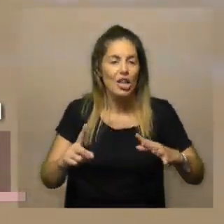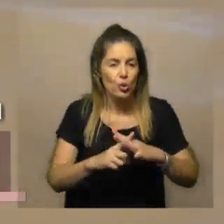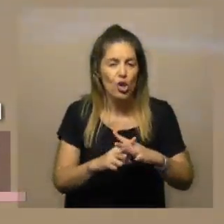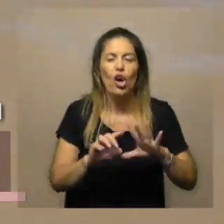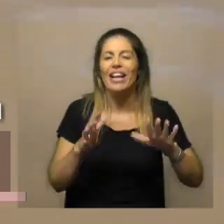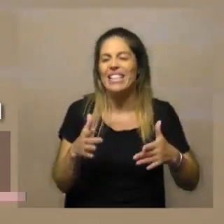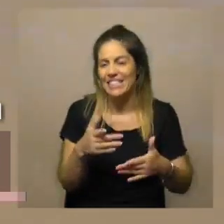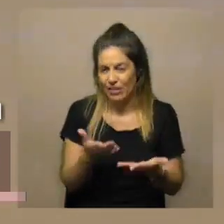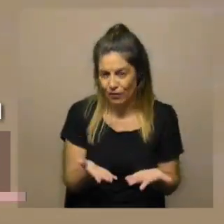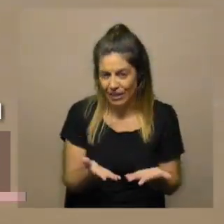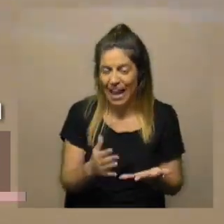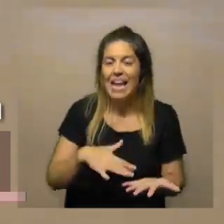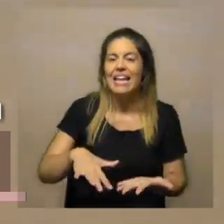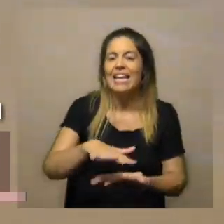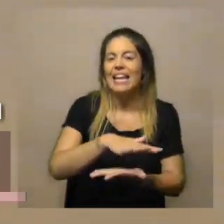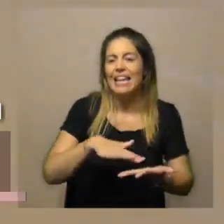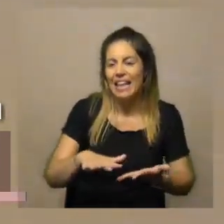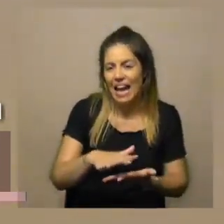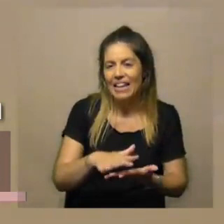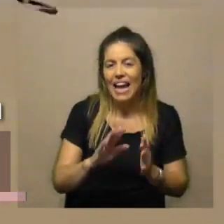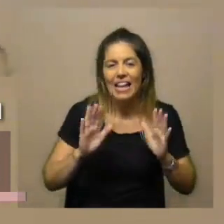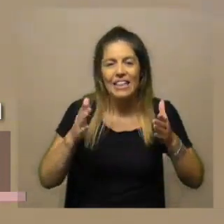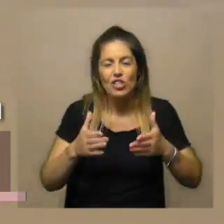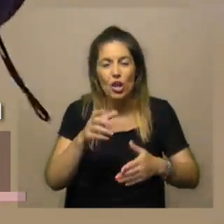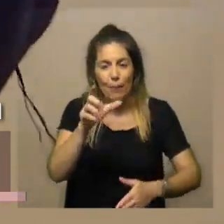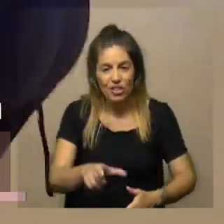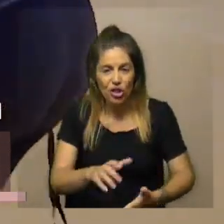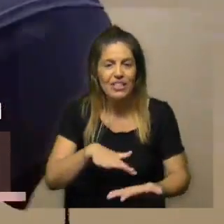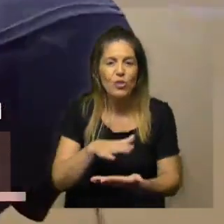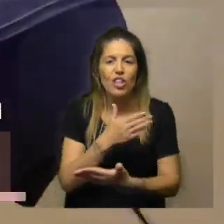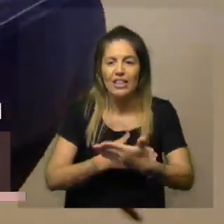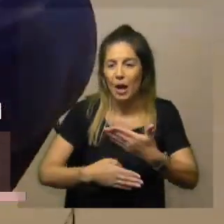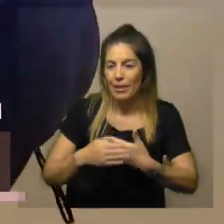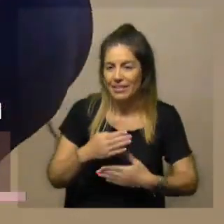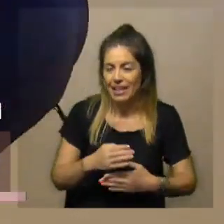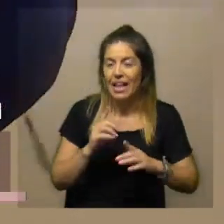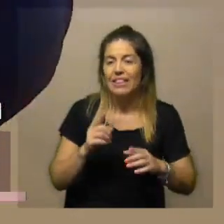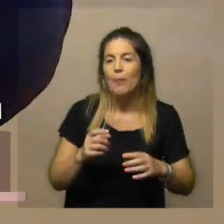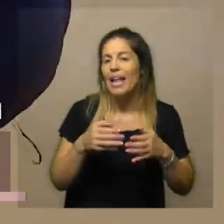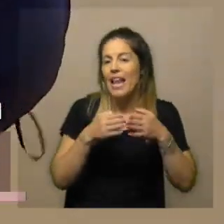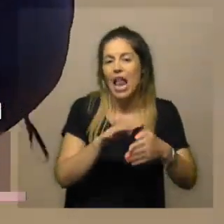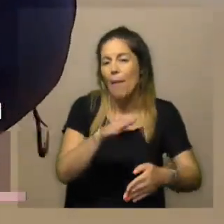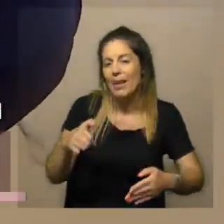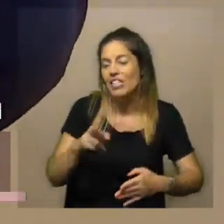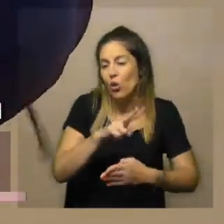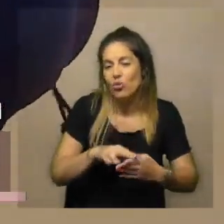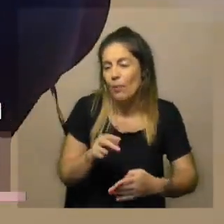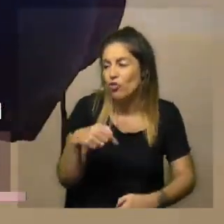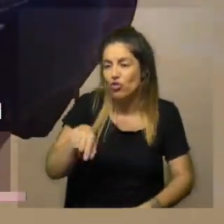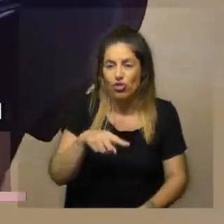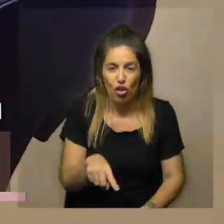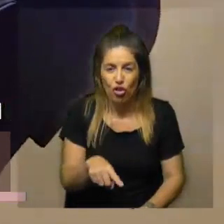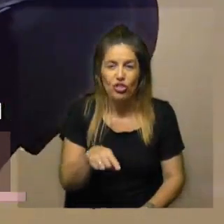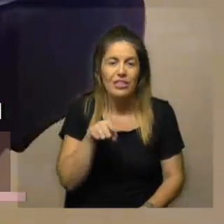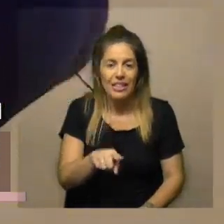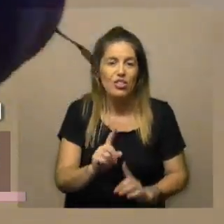esto? Que si bien el área, ¿no?, es el área de atención a personas en situación de discapacidad, la playa la usamos todos y todas y todes. Entonces, desde ese